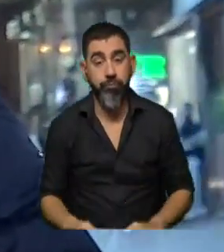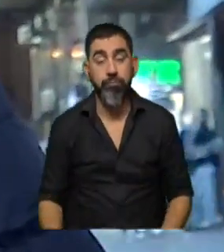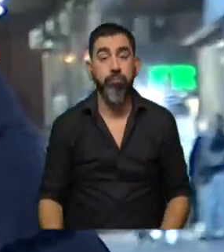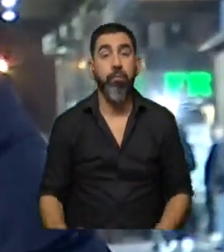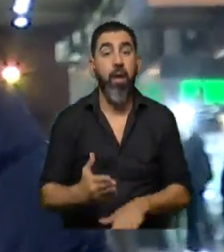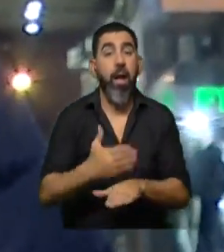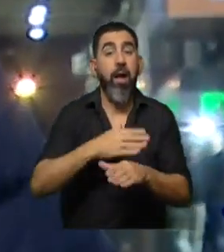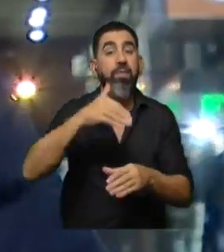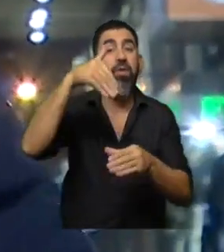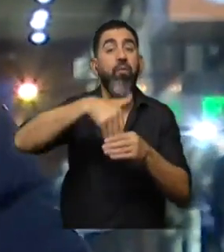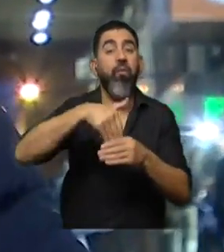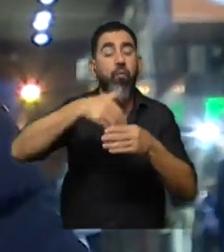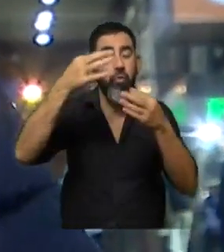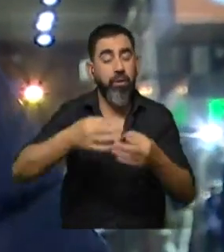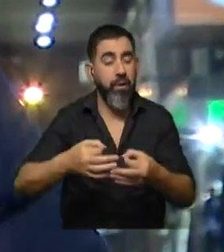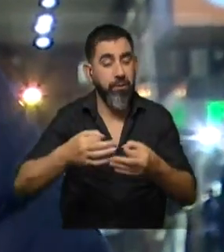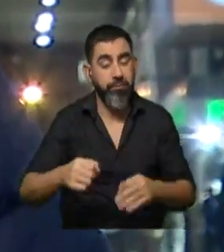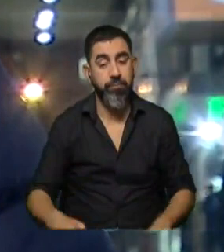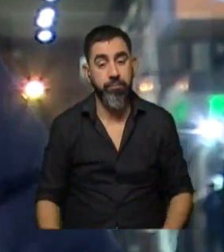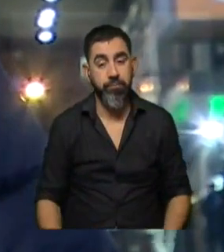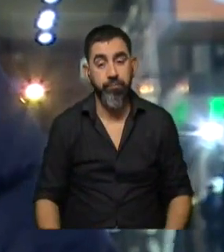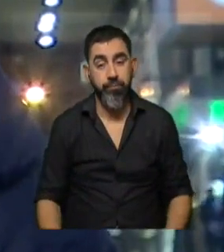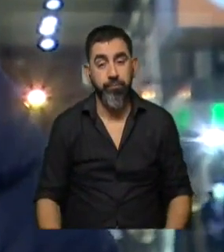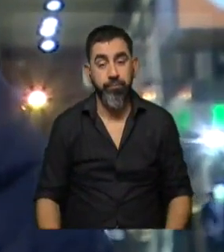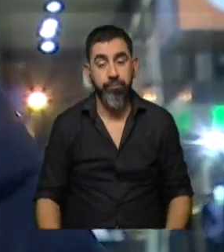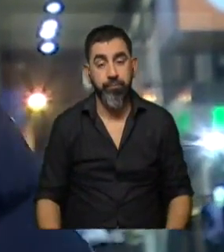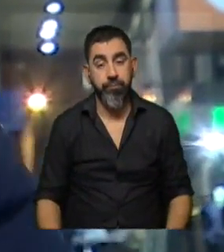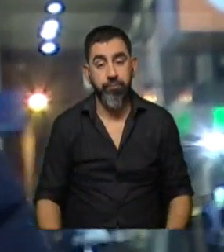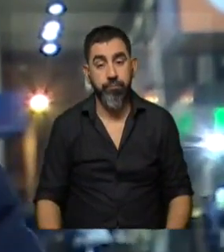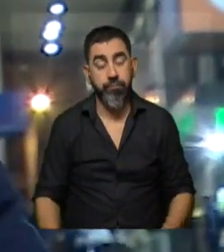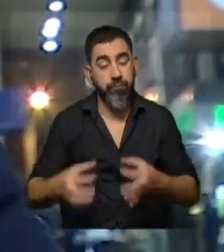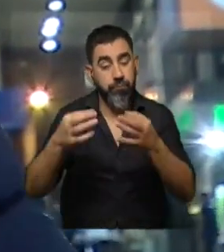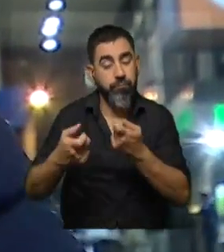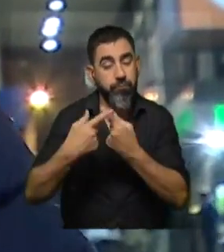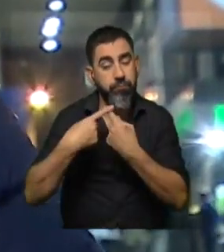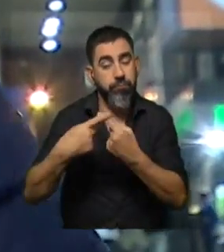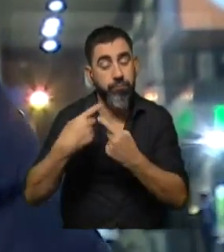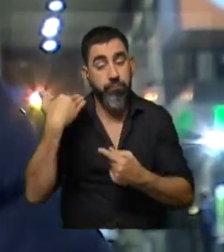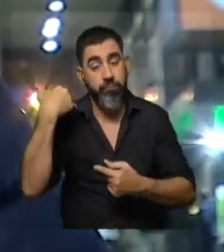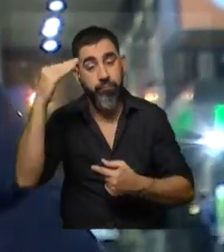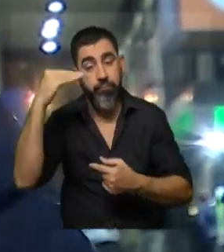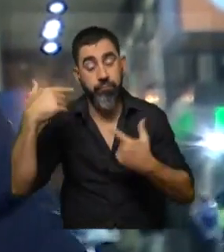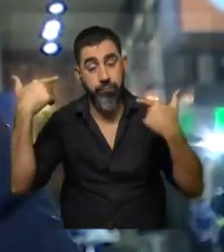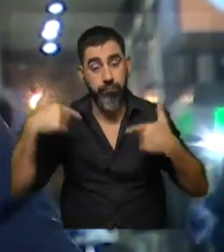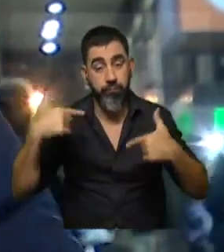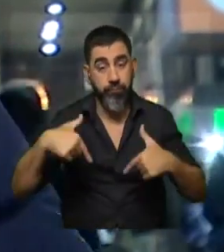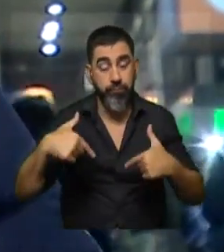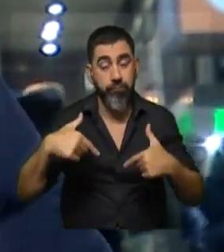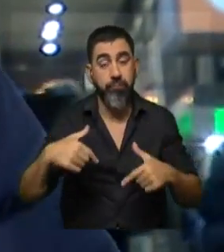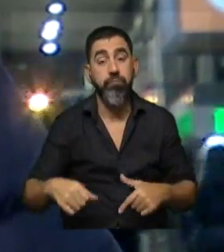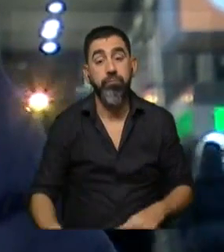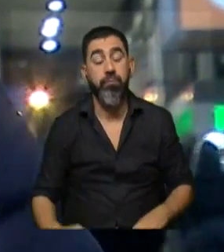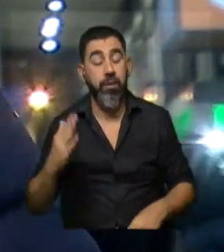antes justamente antes de ser votada y pasar a senadores Este nosotros en el medio de la negociación con las autoridades del Ministerio de la nueva estructura